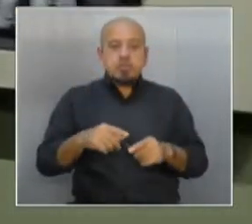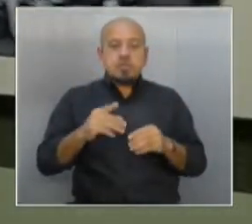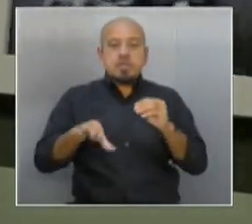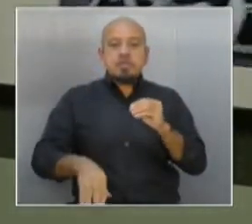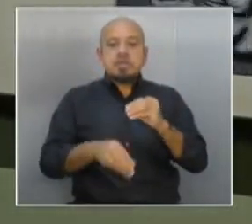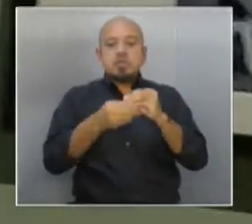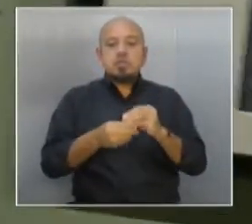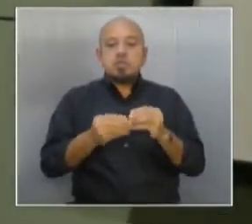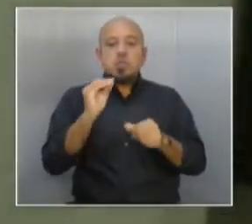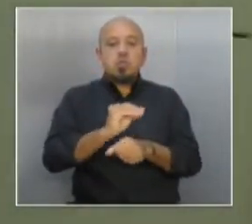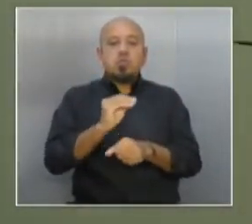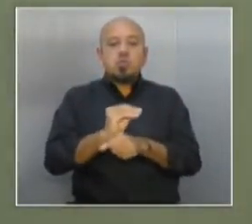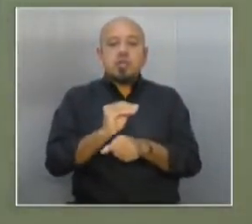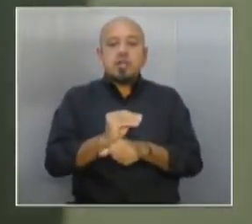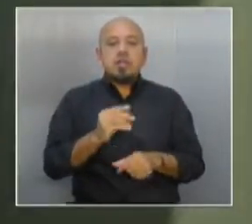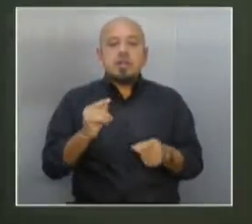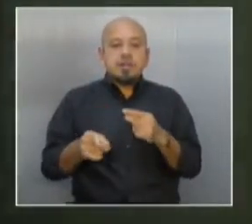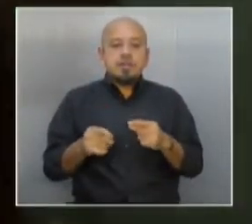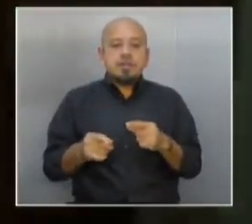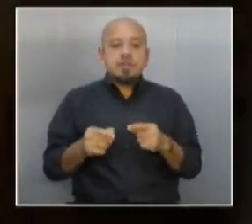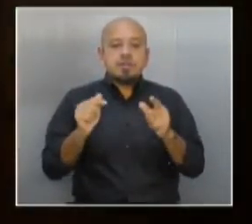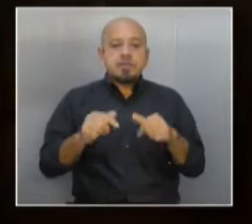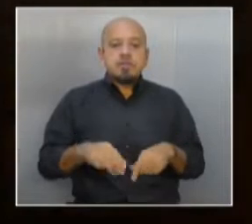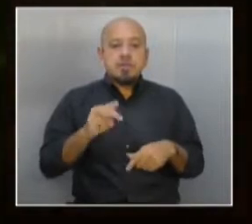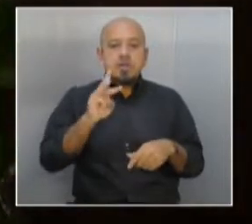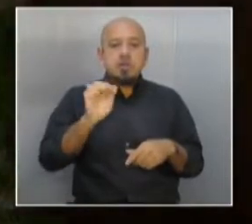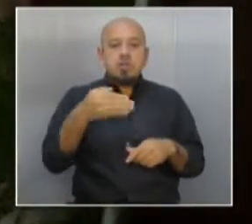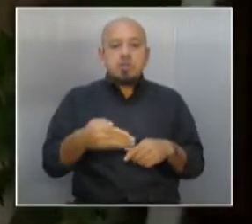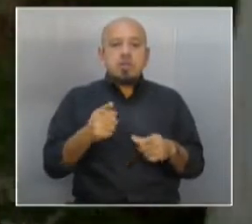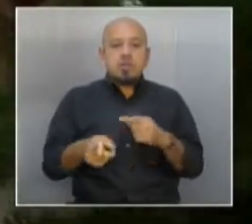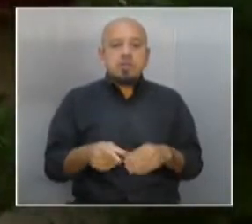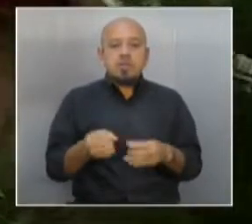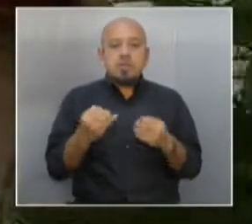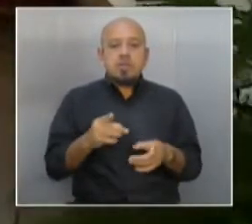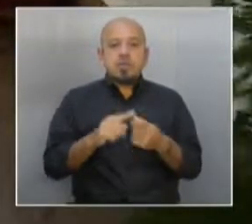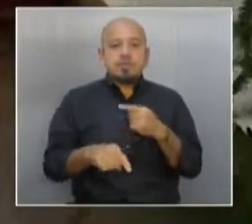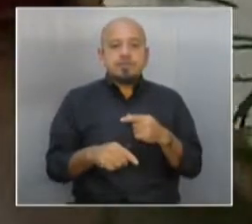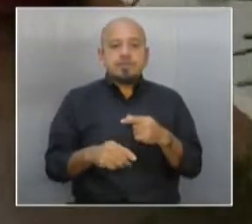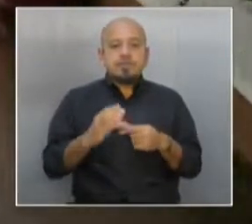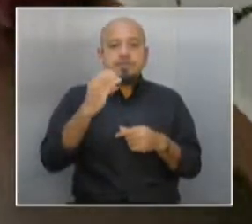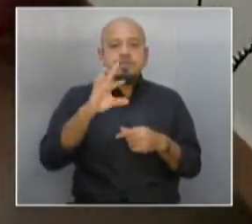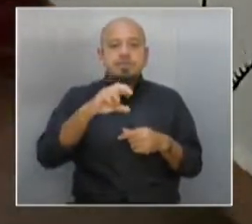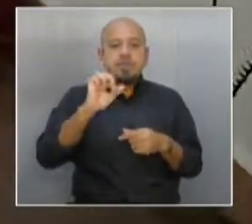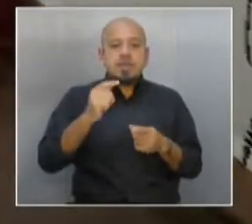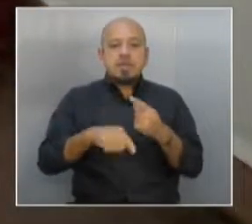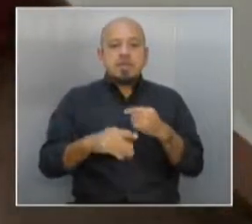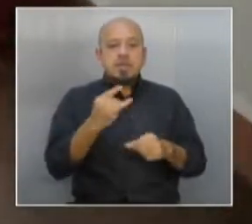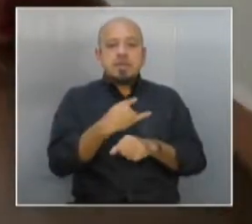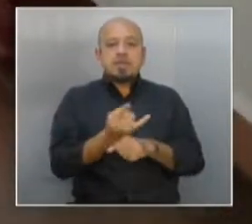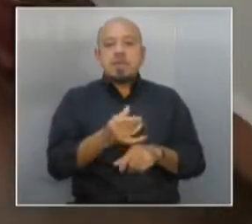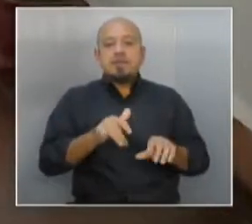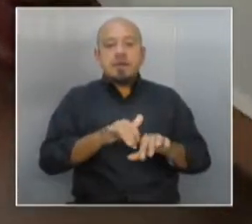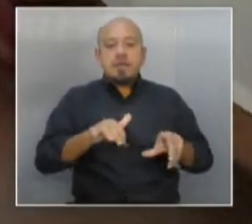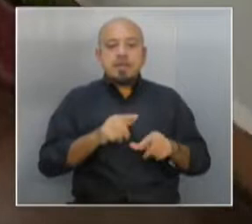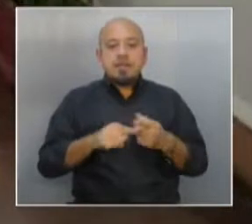que bueno, que paso el aviso, que estén atentos en nuestra página web, porque a través de la plataforma CREA de Ceibal se genera siempre un producto muy lindo